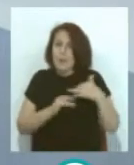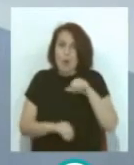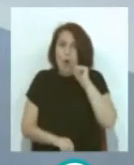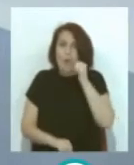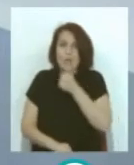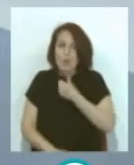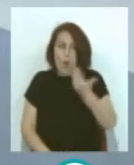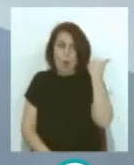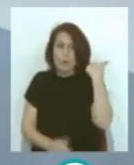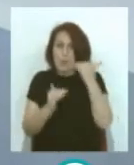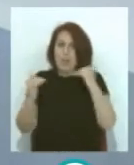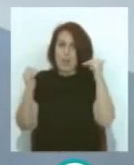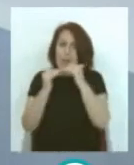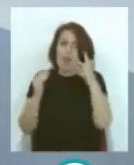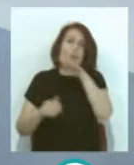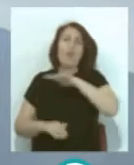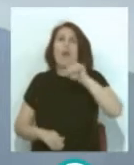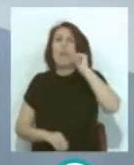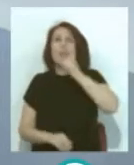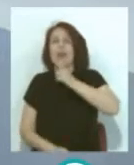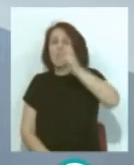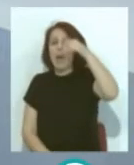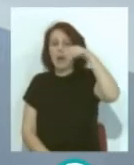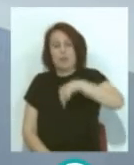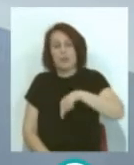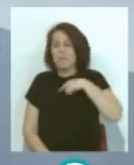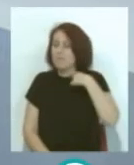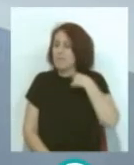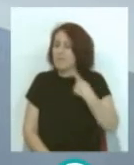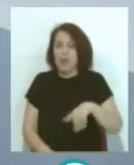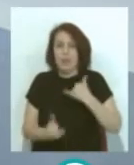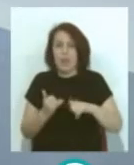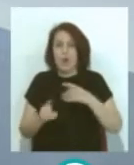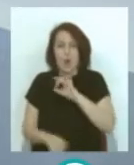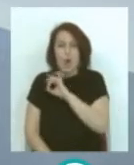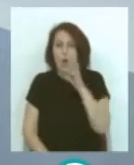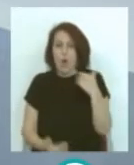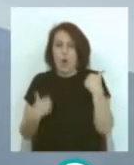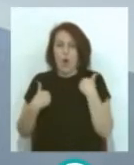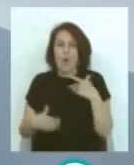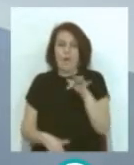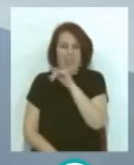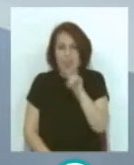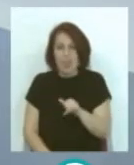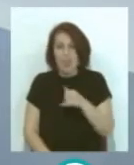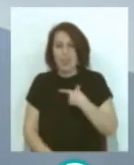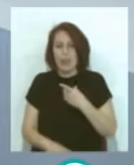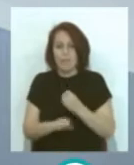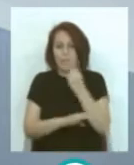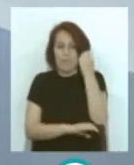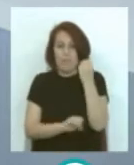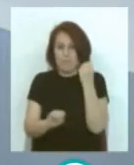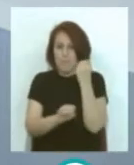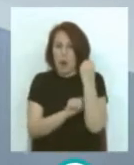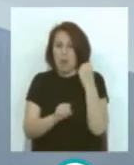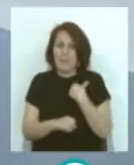que se había empatado allá en el Carlos Tartier, y aquí se perdió en el final con el gol de David Fernández en el segundo palo, cuando